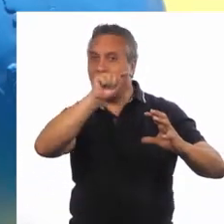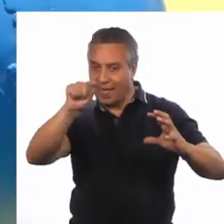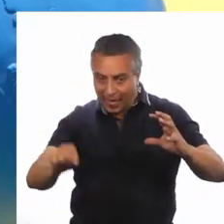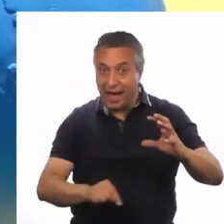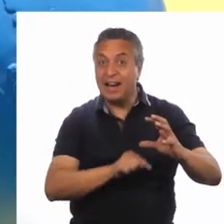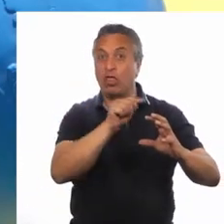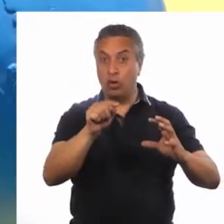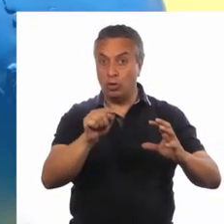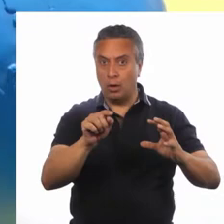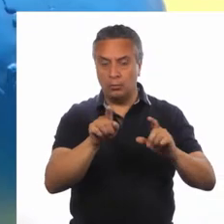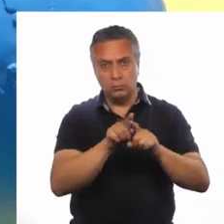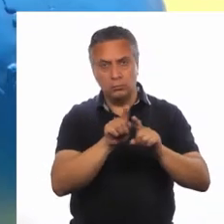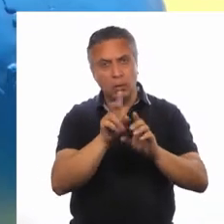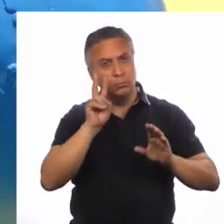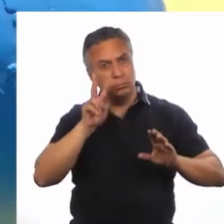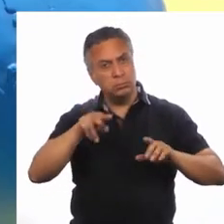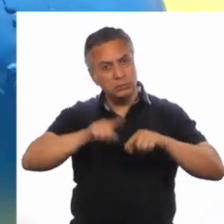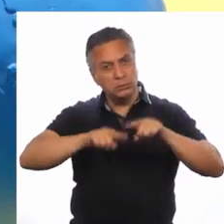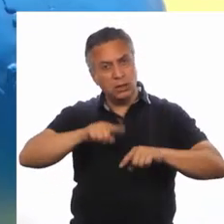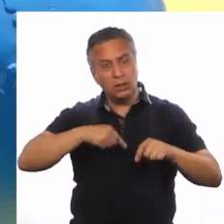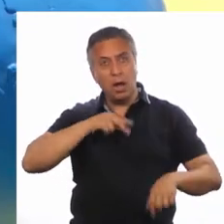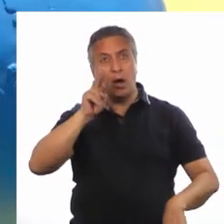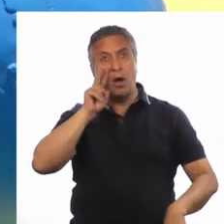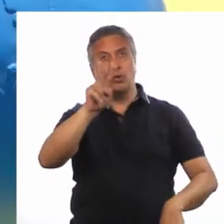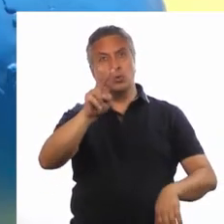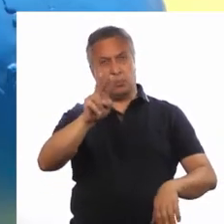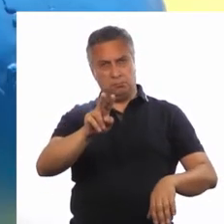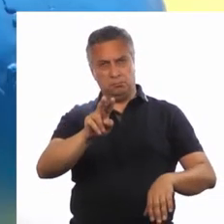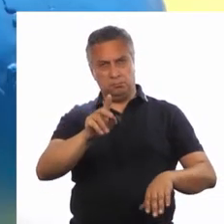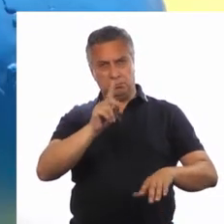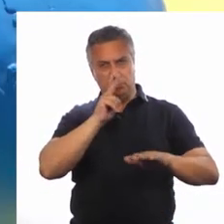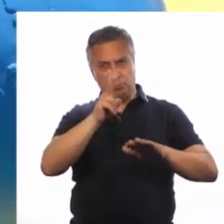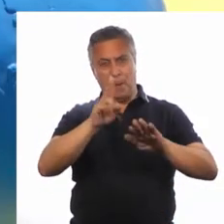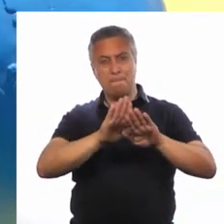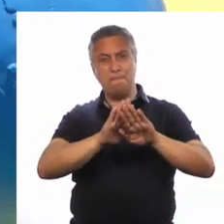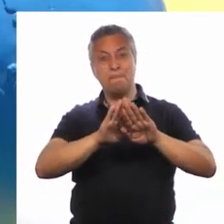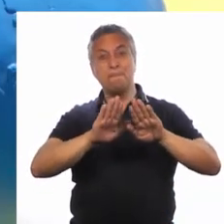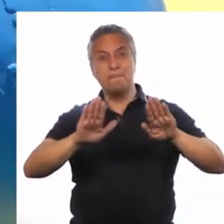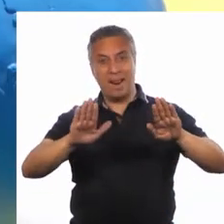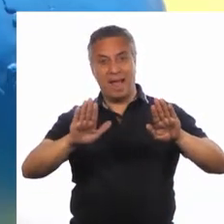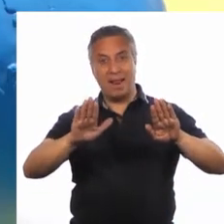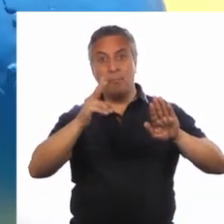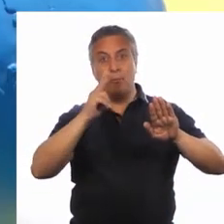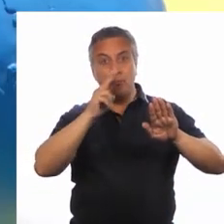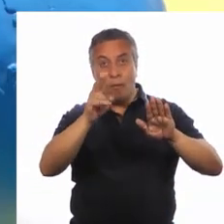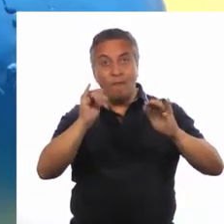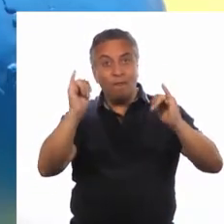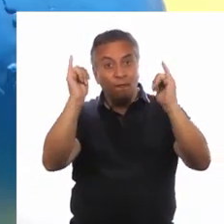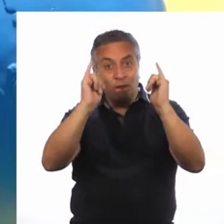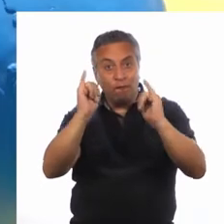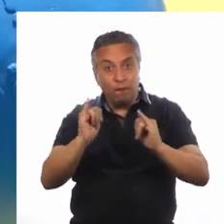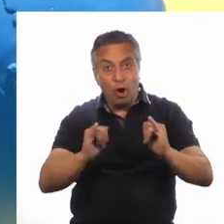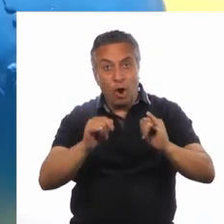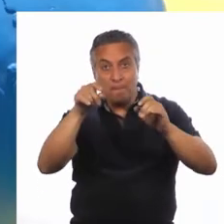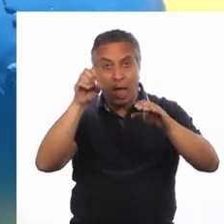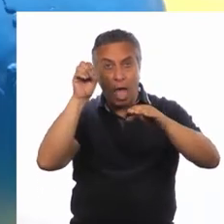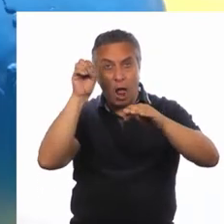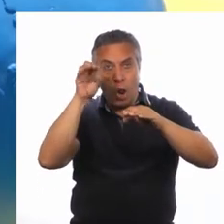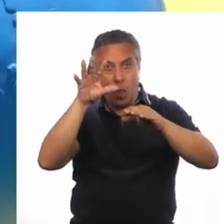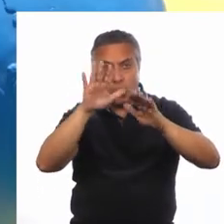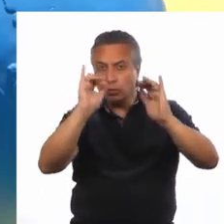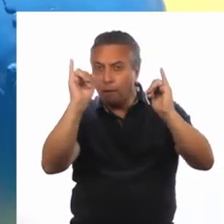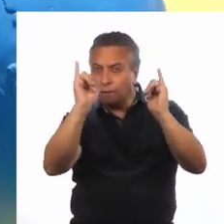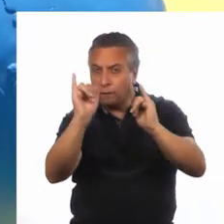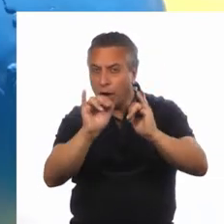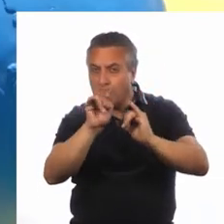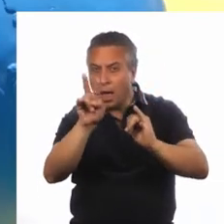es tan evidente, ¿eh? Desde la Tierra, nosotros vemos la luna bastante plana, pero si te fijas bien en las formas en las cuales se distribuye la luz, vamos a poder